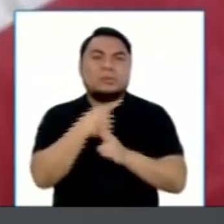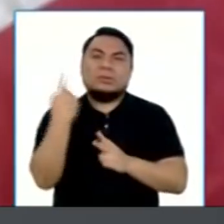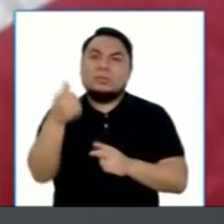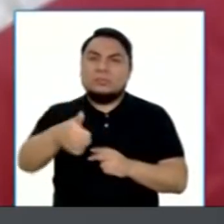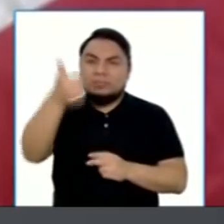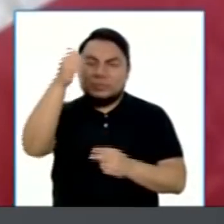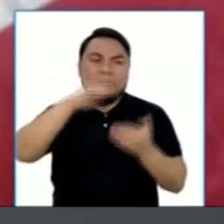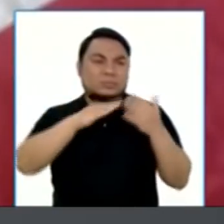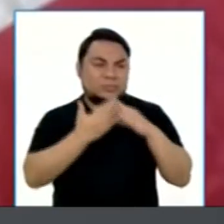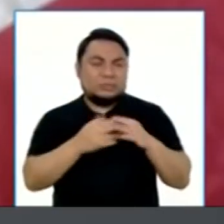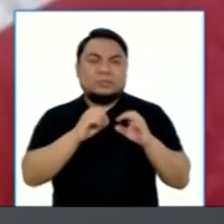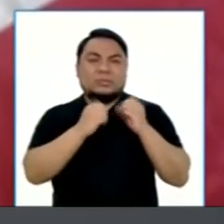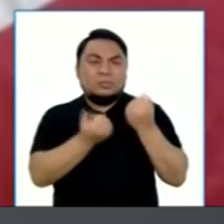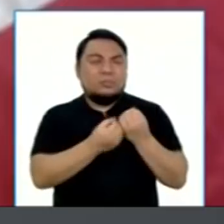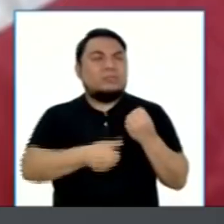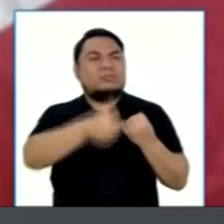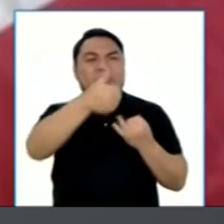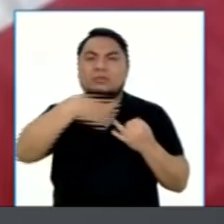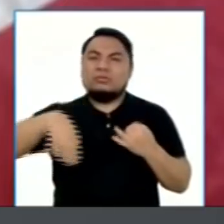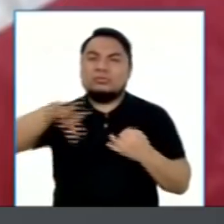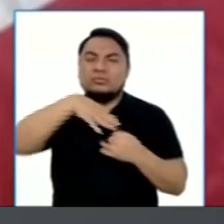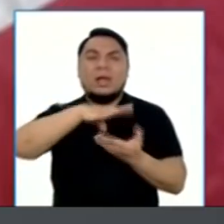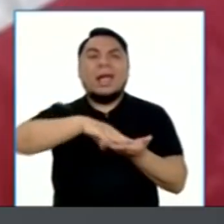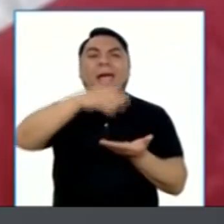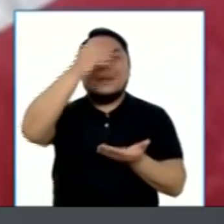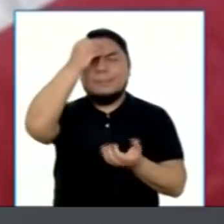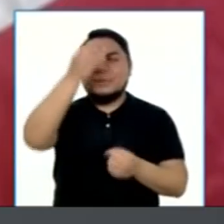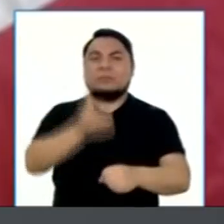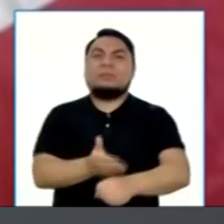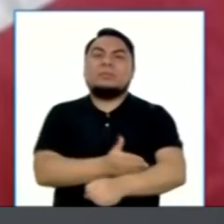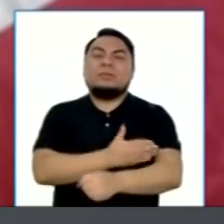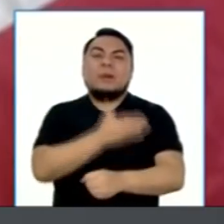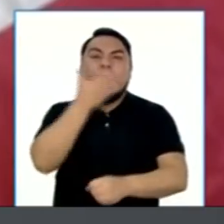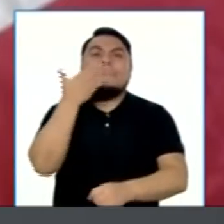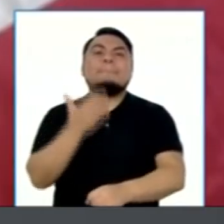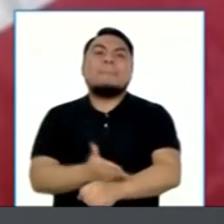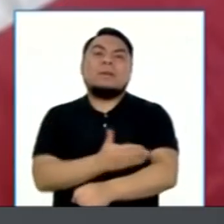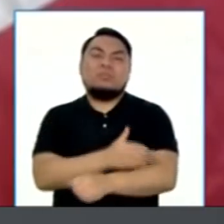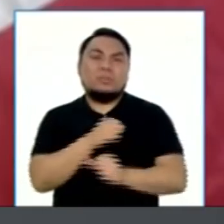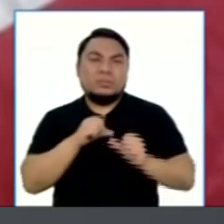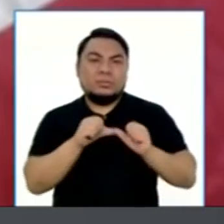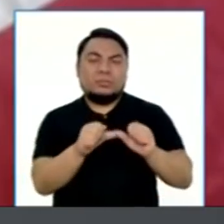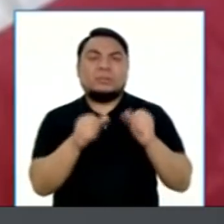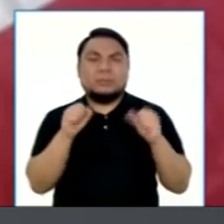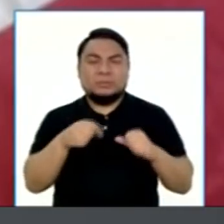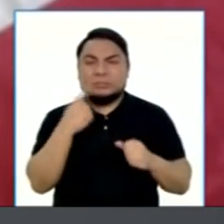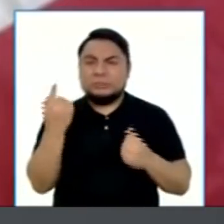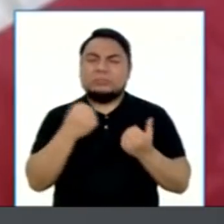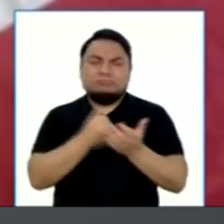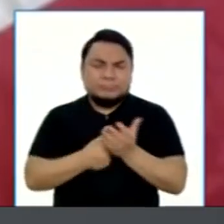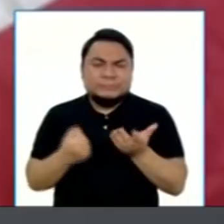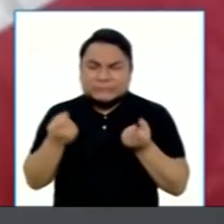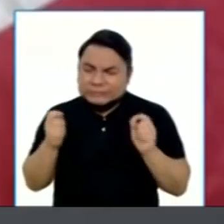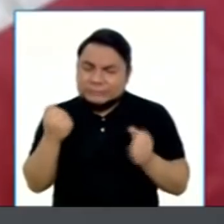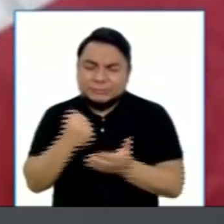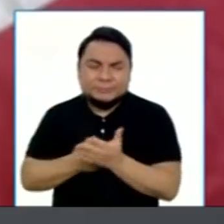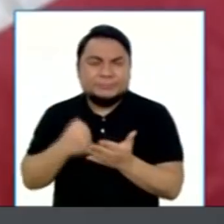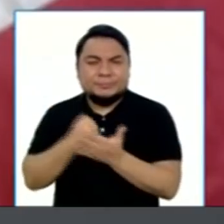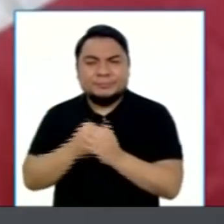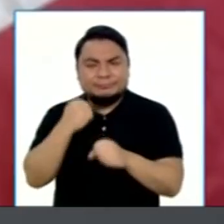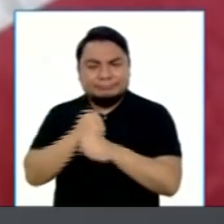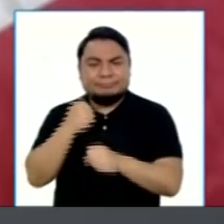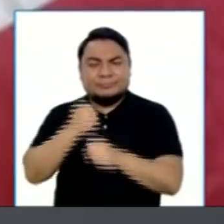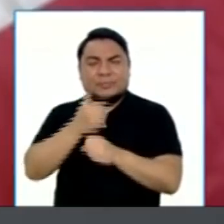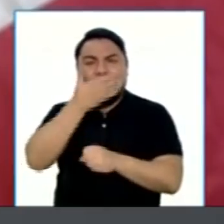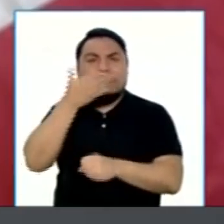población, estamos actuando en un proceso de aprendizaje y de mejora continua. Y estamos poniéndole esfuerzo